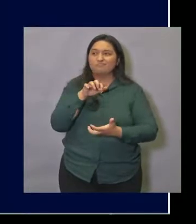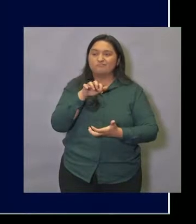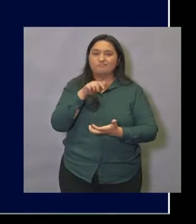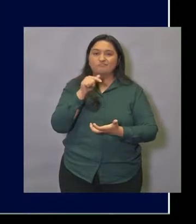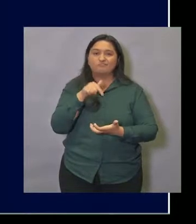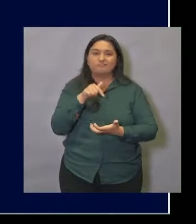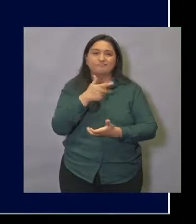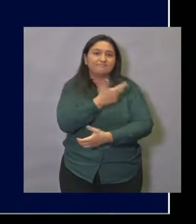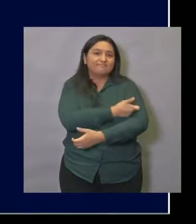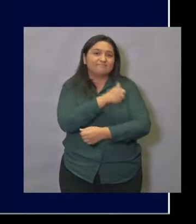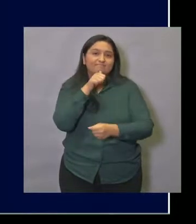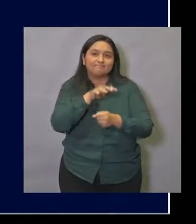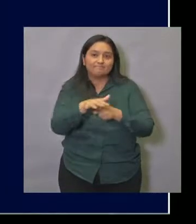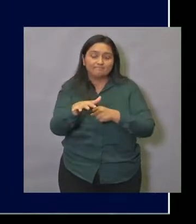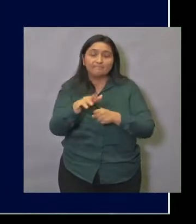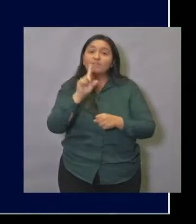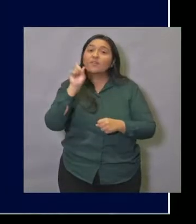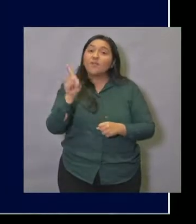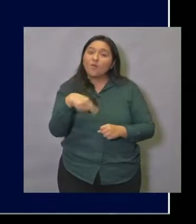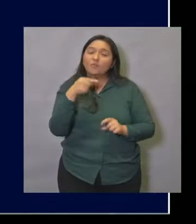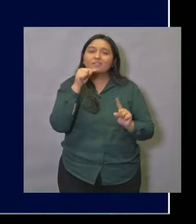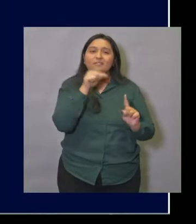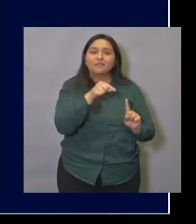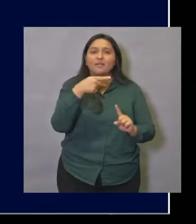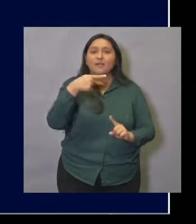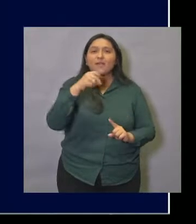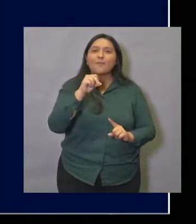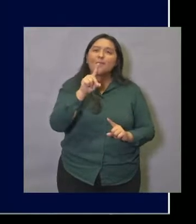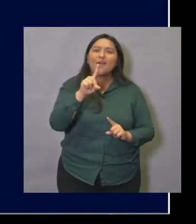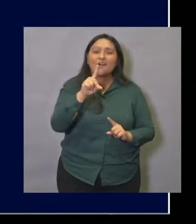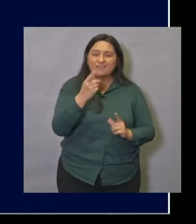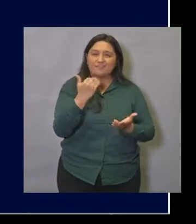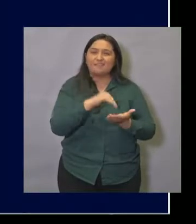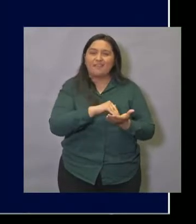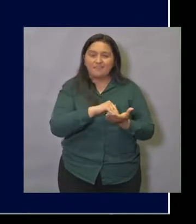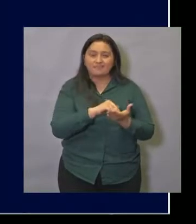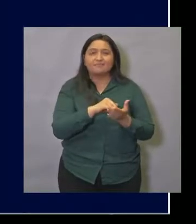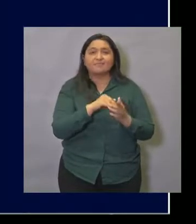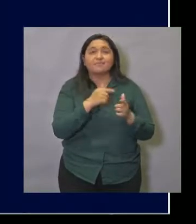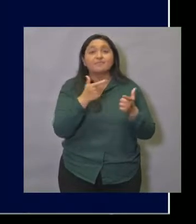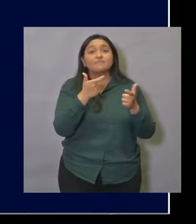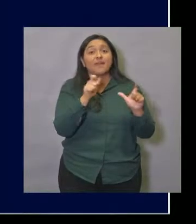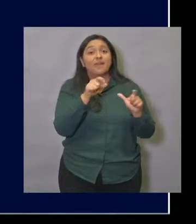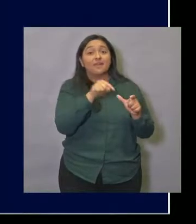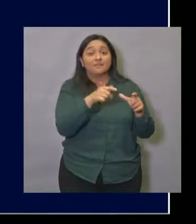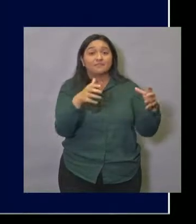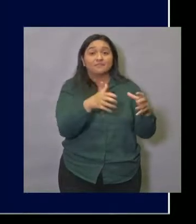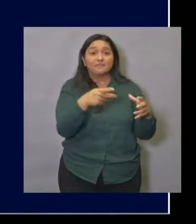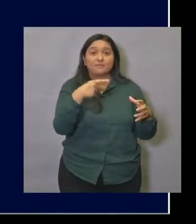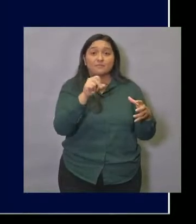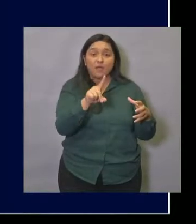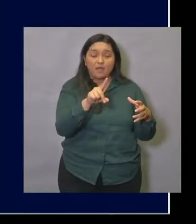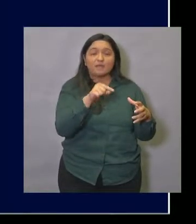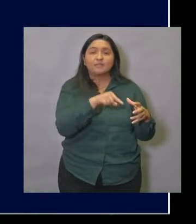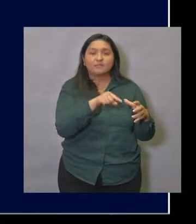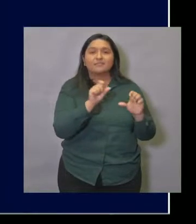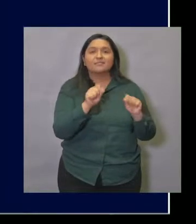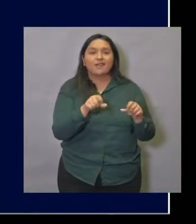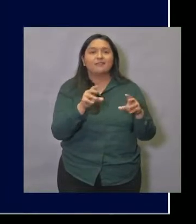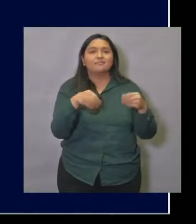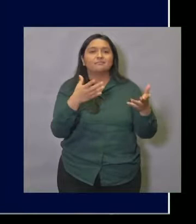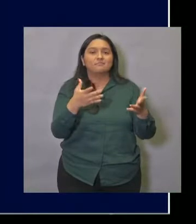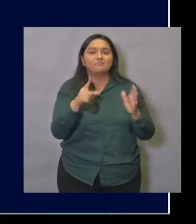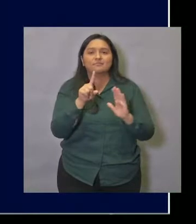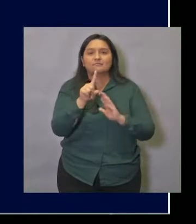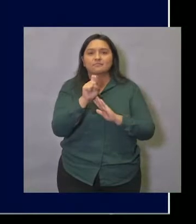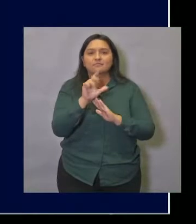nuestros pods, como dijimos por sus siglas en inglés, nuestros pods grandes podrían proporcionar